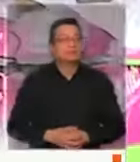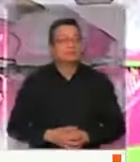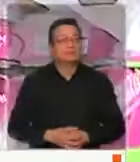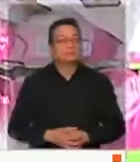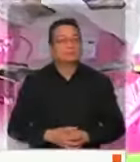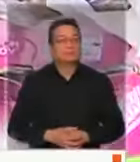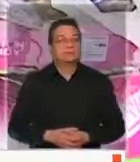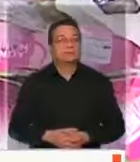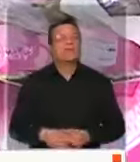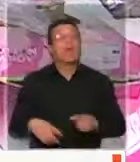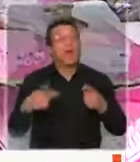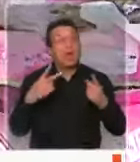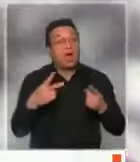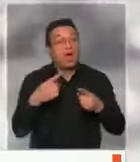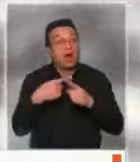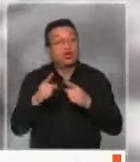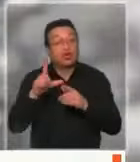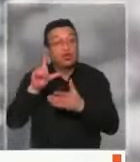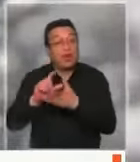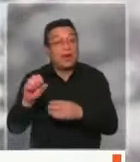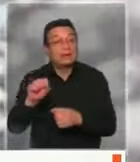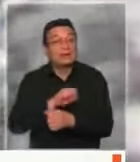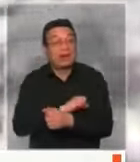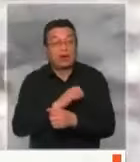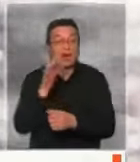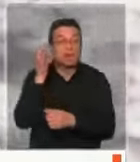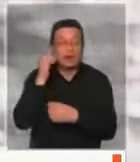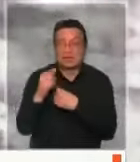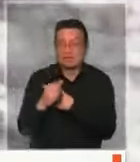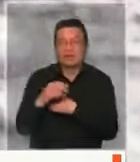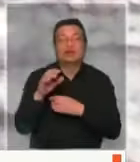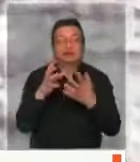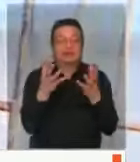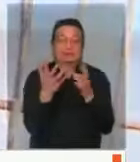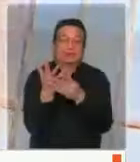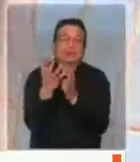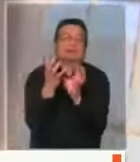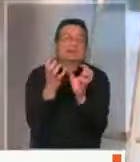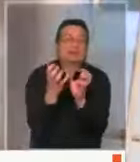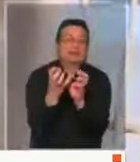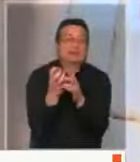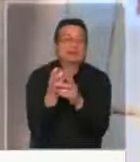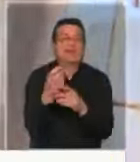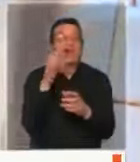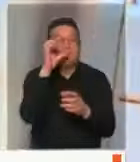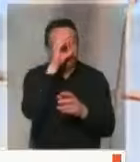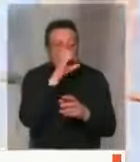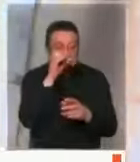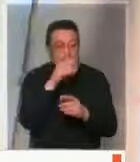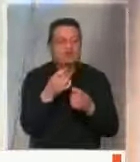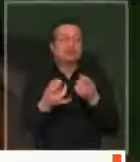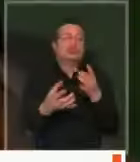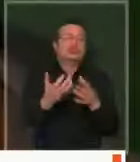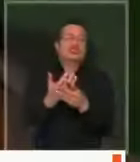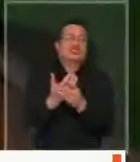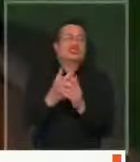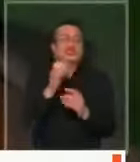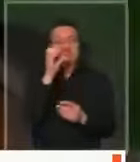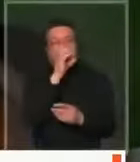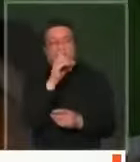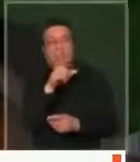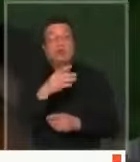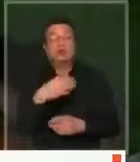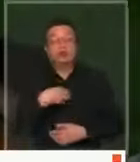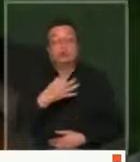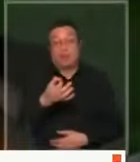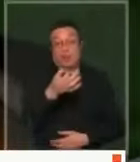En otro sector de Santiago conocimos a Gloria. Tiene artritis y también busca alternativas para sobrellevar el dolor. Por ejemplo, estoy